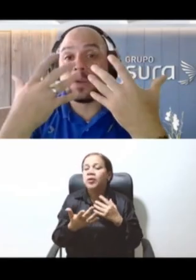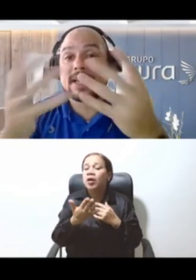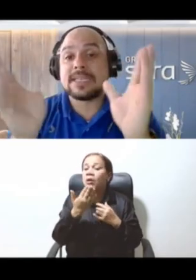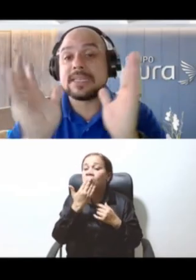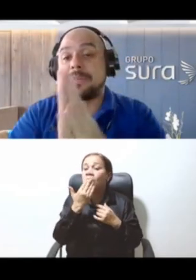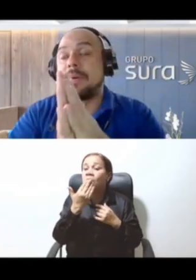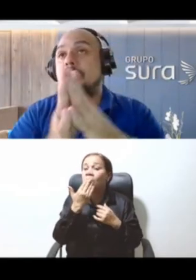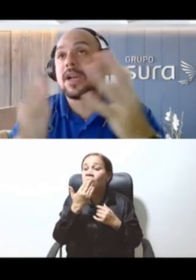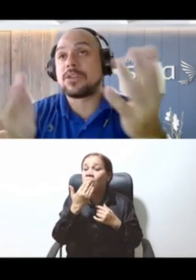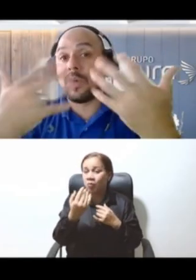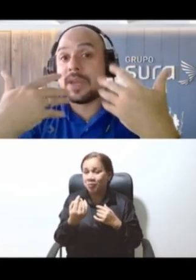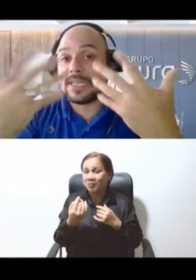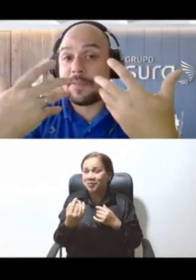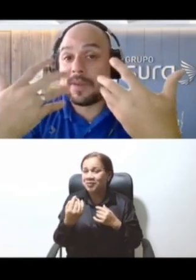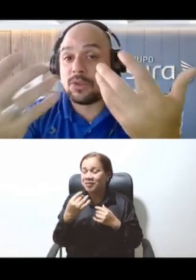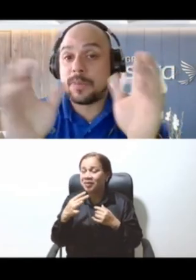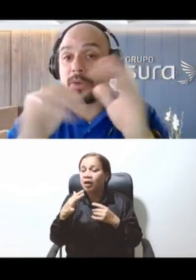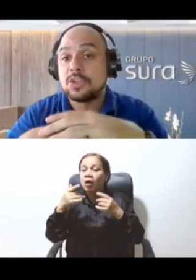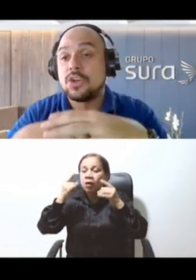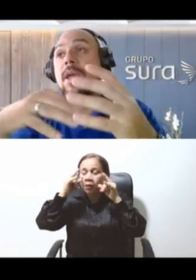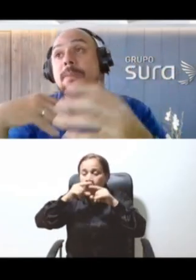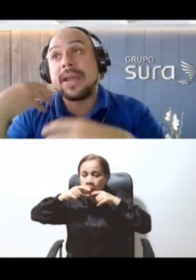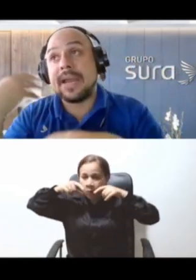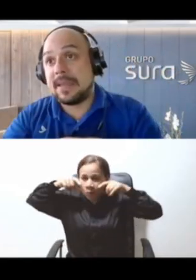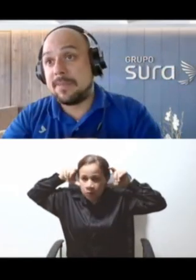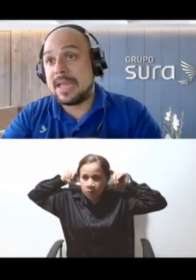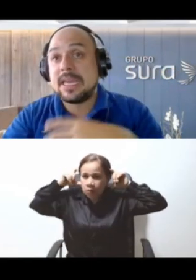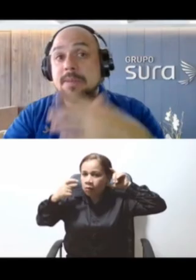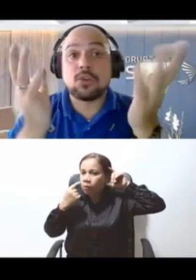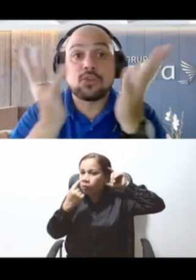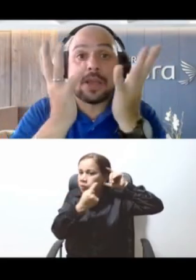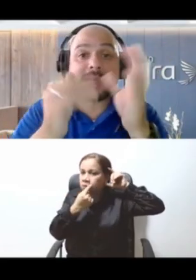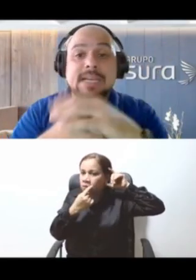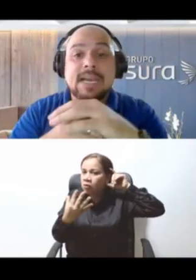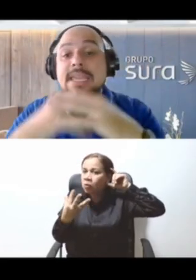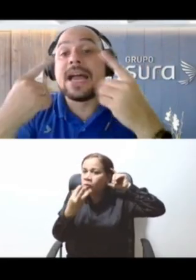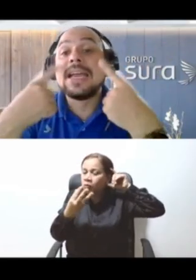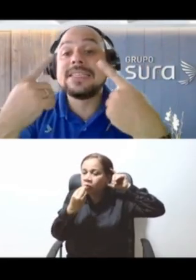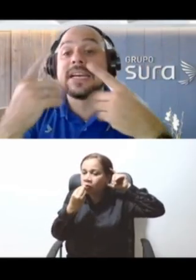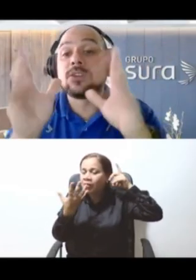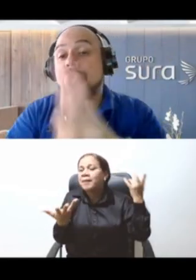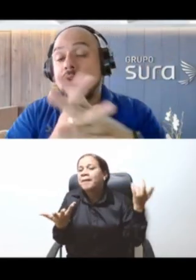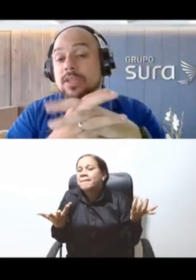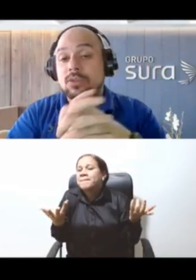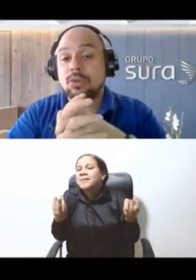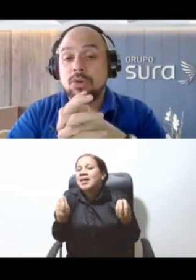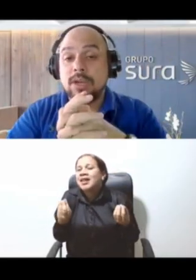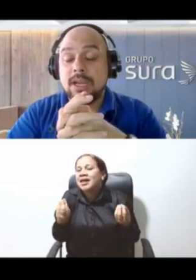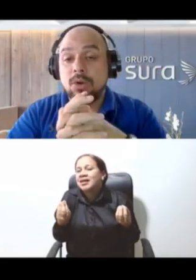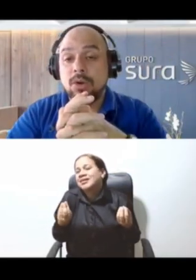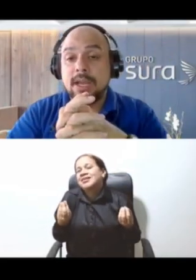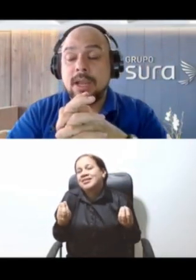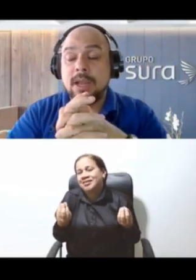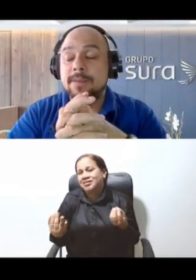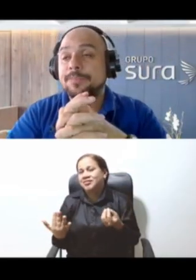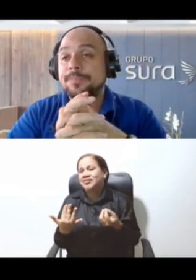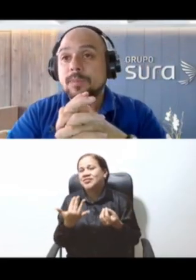qué? Porque se supone que ese tapabocas o ese elemento de protección para el tema de químicos o la mascarilla ya tuvo contacto